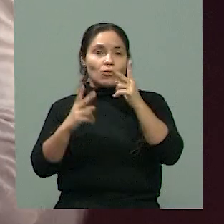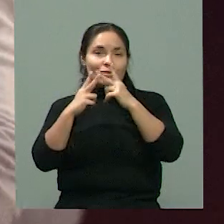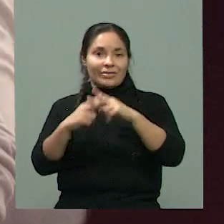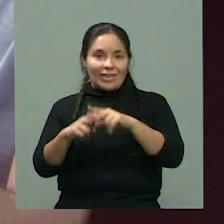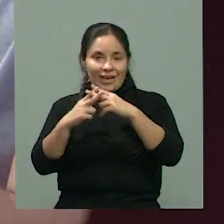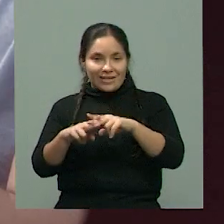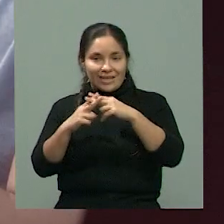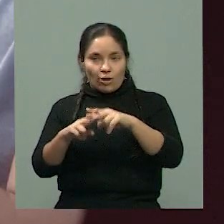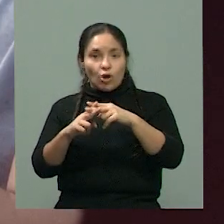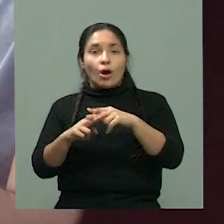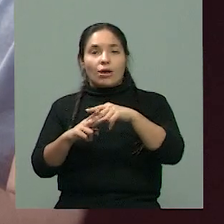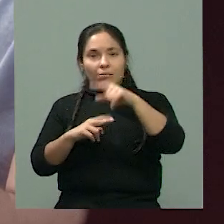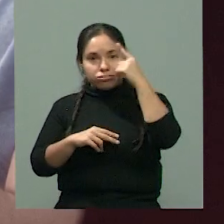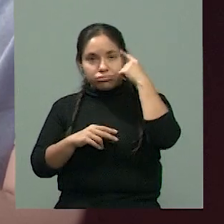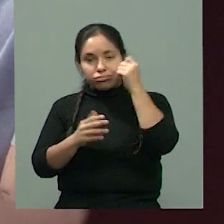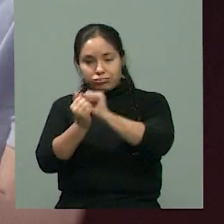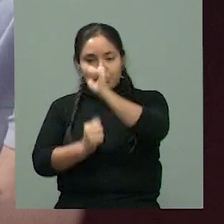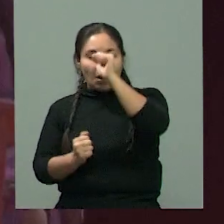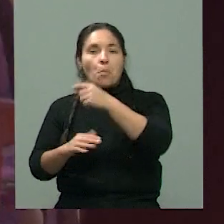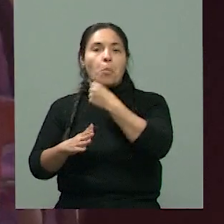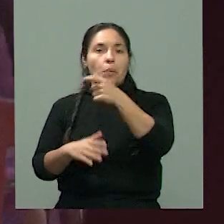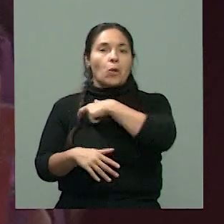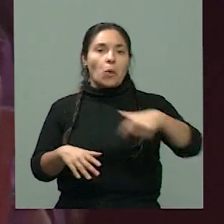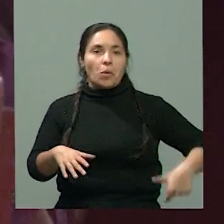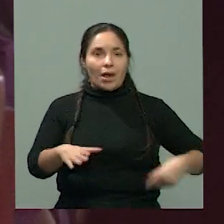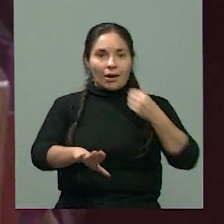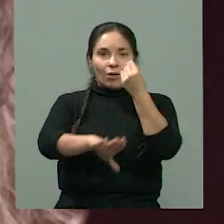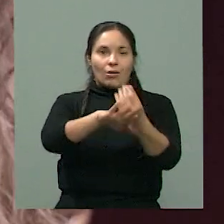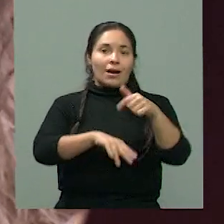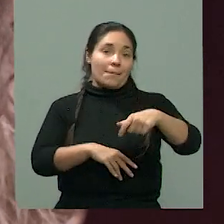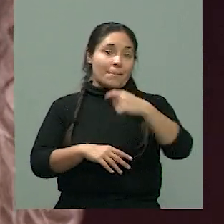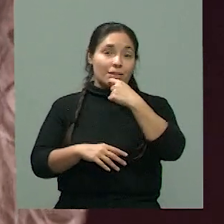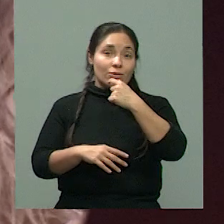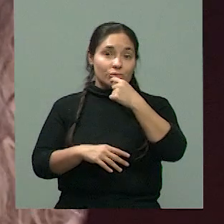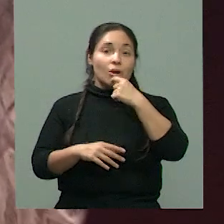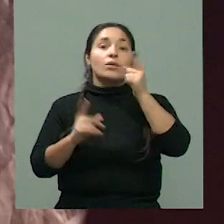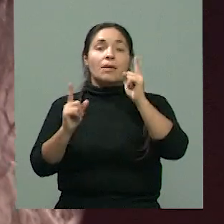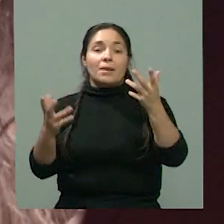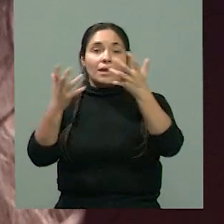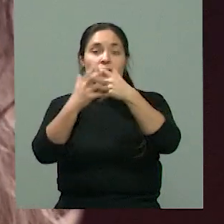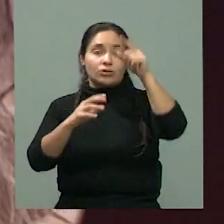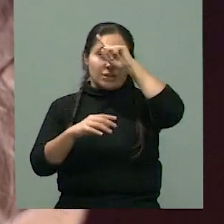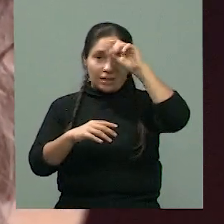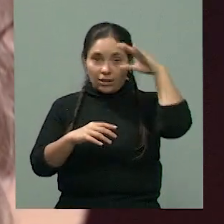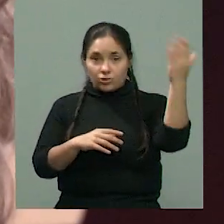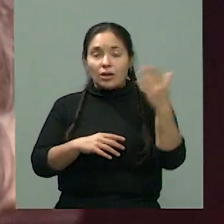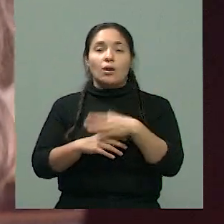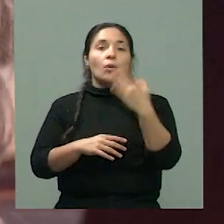Estado. En el Estado y la administración pública es acá en Mendoza. En el Estado y las relaciones internacionales, por ejemplo, sería en la